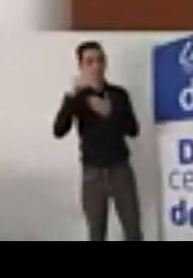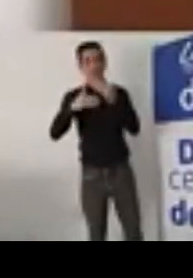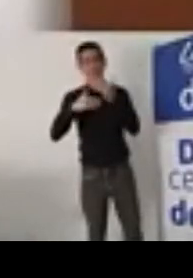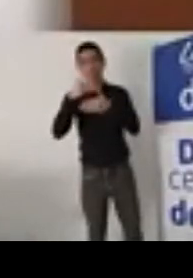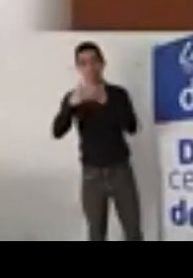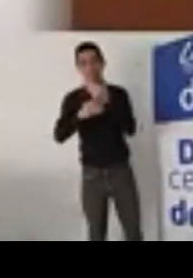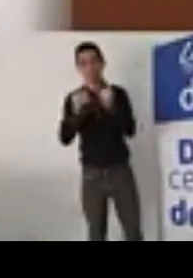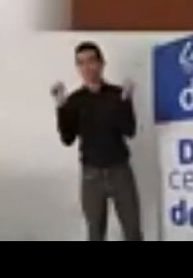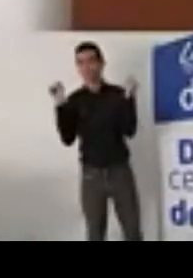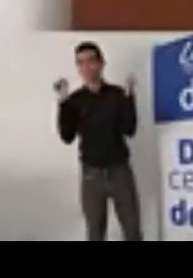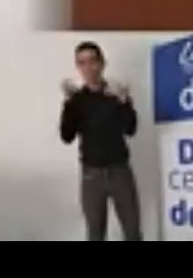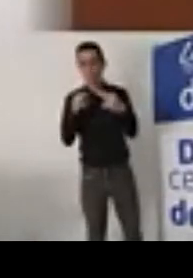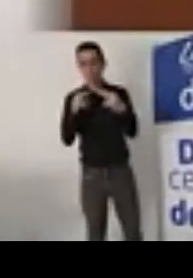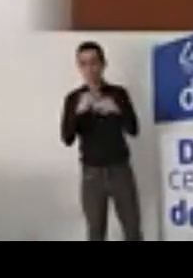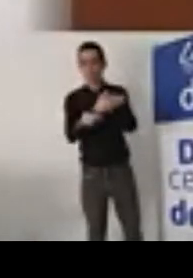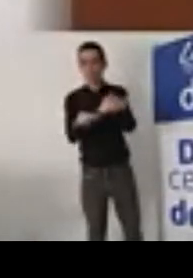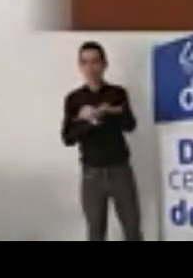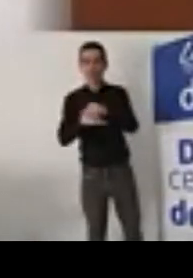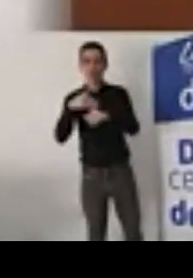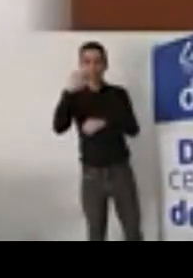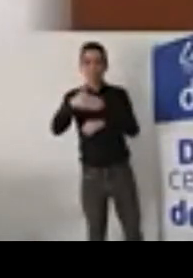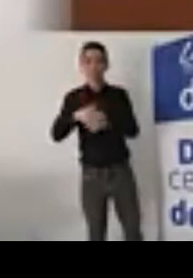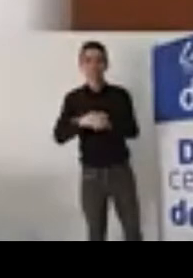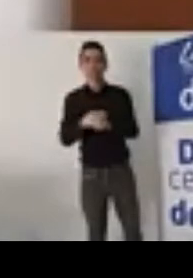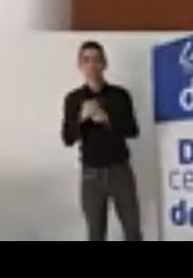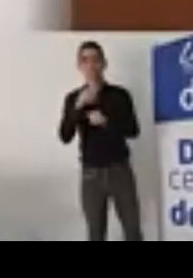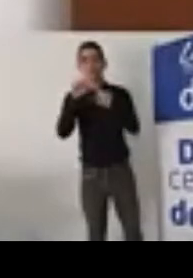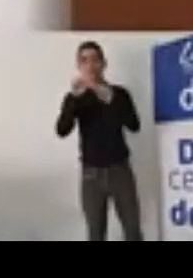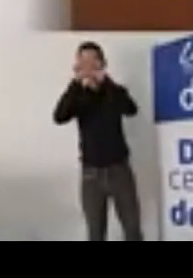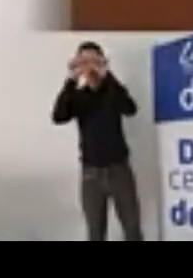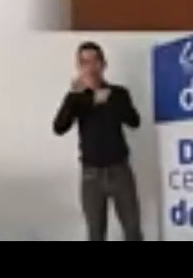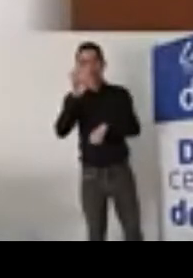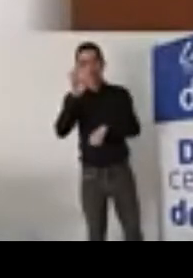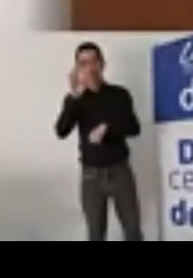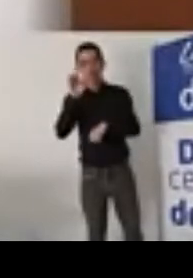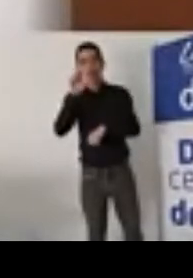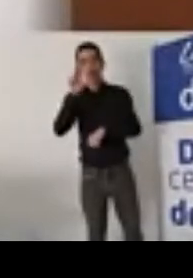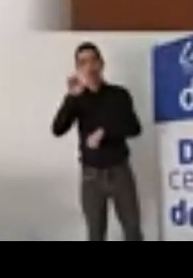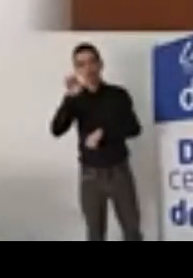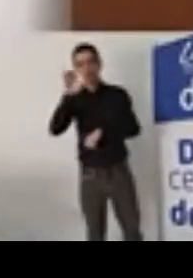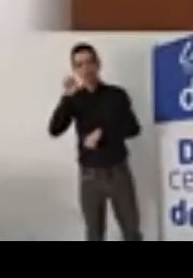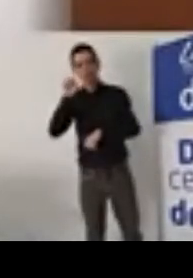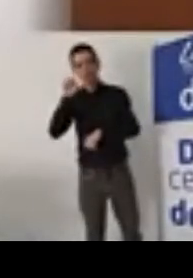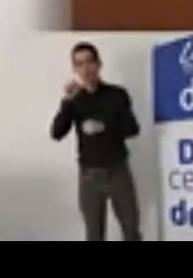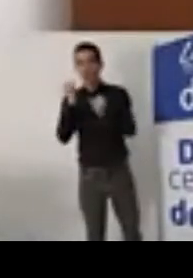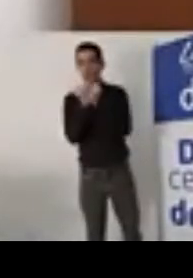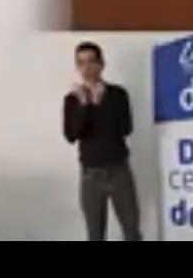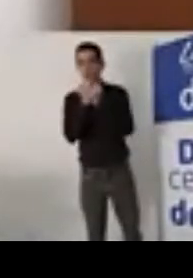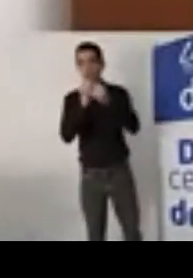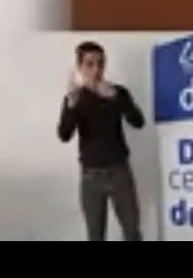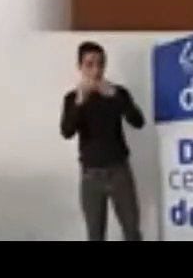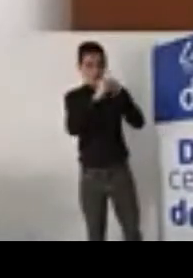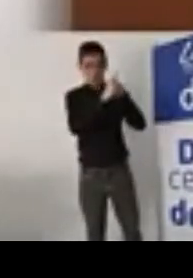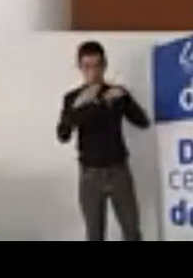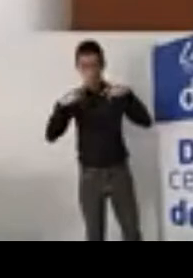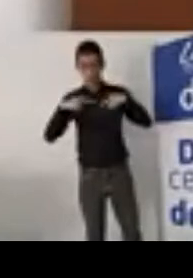León como a UNESCO, y también muchas gracias a todos los países que nos acompañan y sobre todo a los